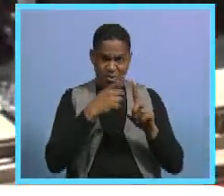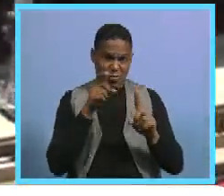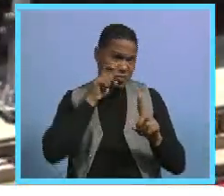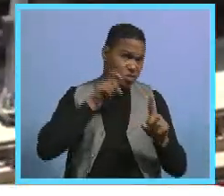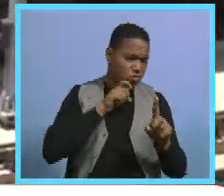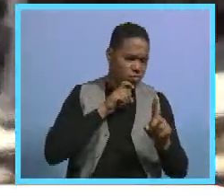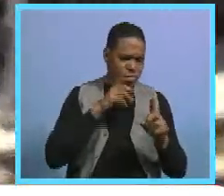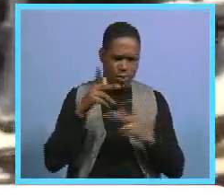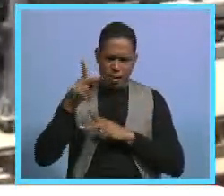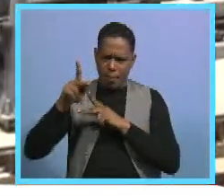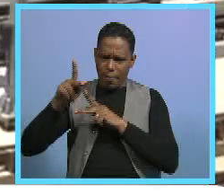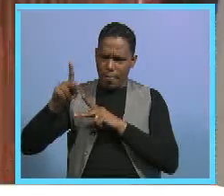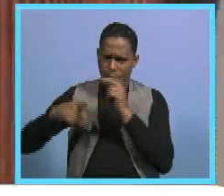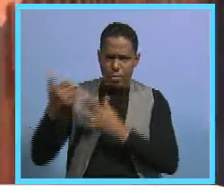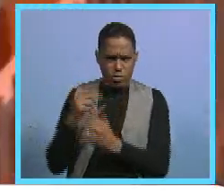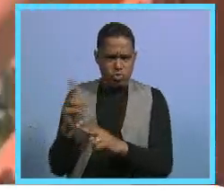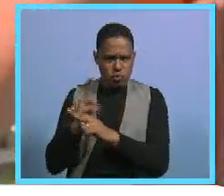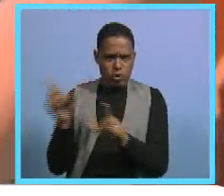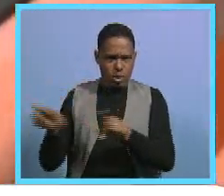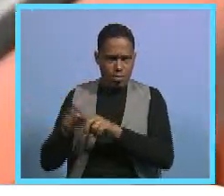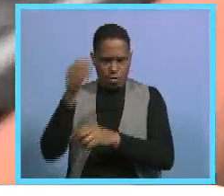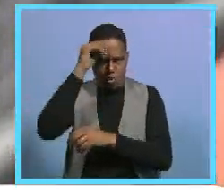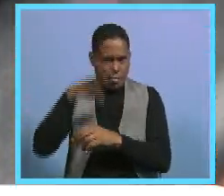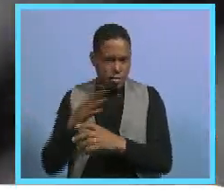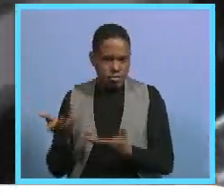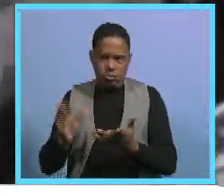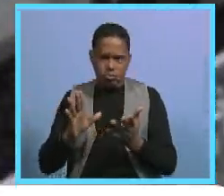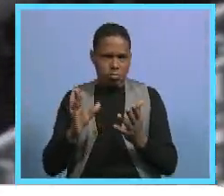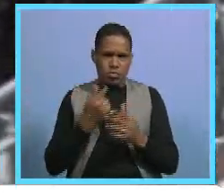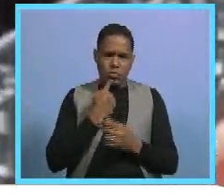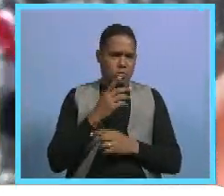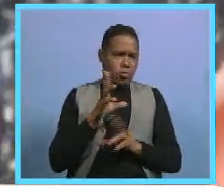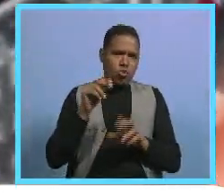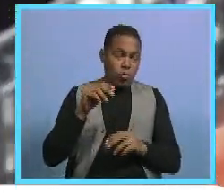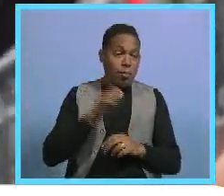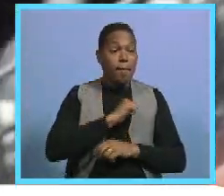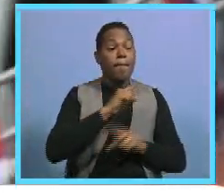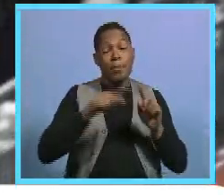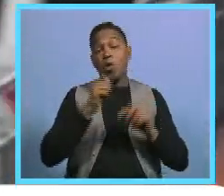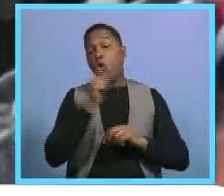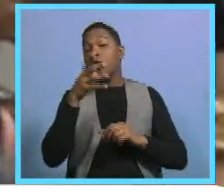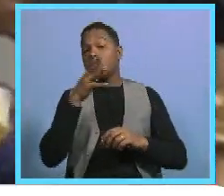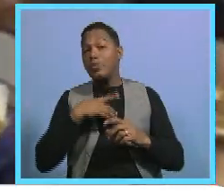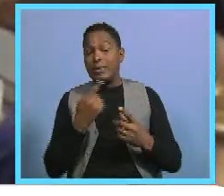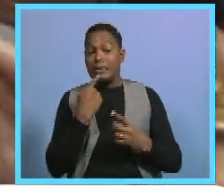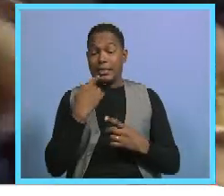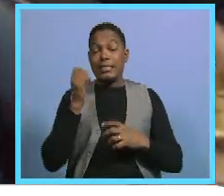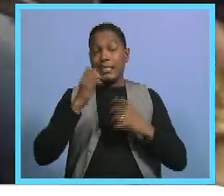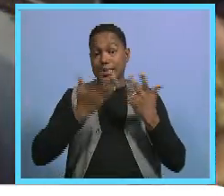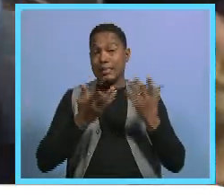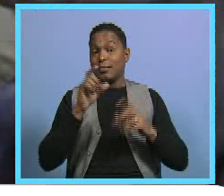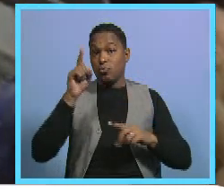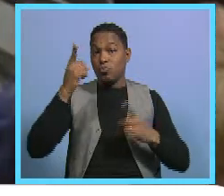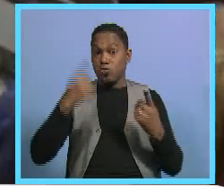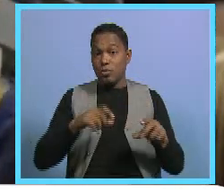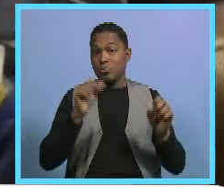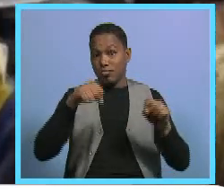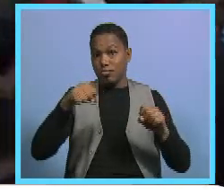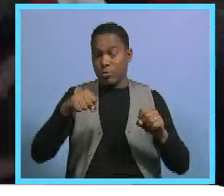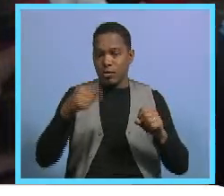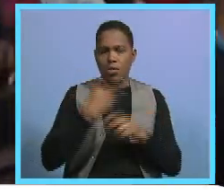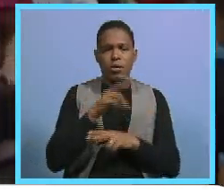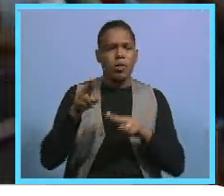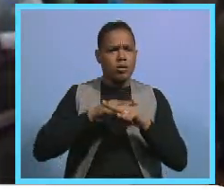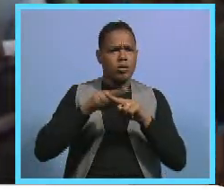sexual por pasajeros de ese transporte. Lo que sí aseguran es que han escuchado que otras mujeres se han quejado de esa práctica. Las usuarias del tranvía